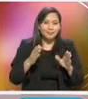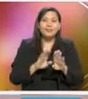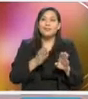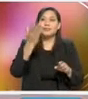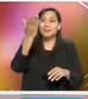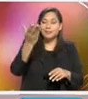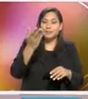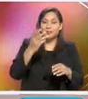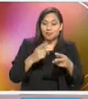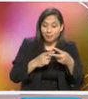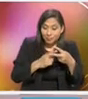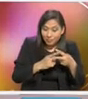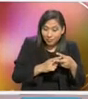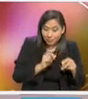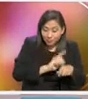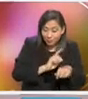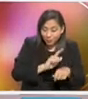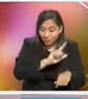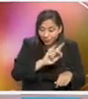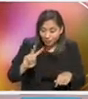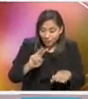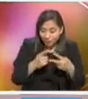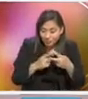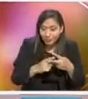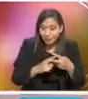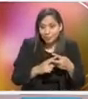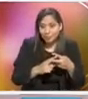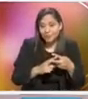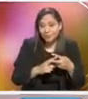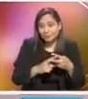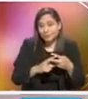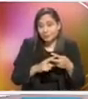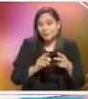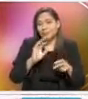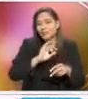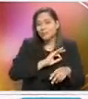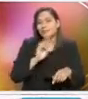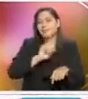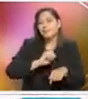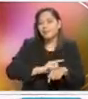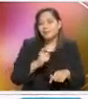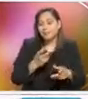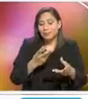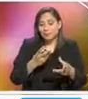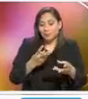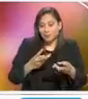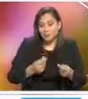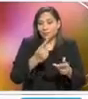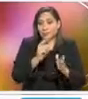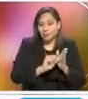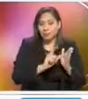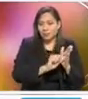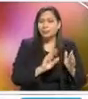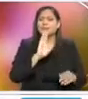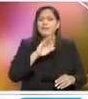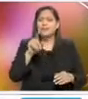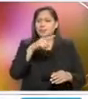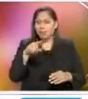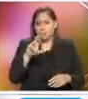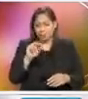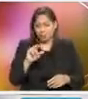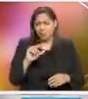la colegiatura o en libros, ¿no? Para los niños. ¿Cuánto es lo que se gasta en general, ¿no? En agua, por ejemplo, teléfono? Sí,